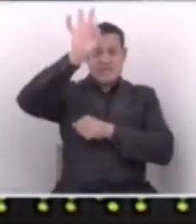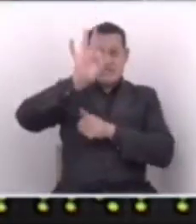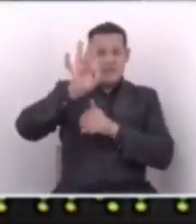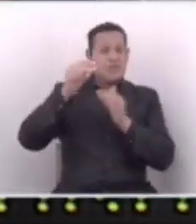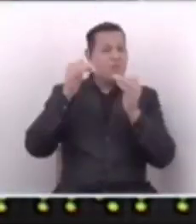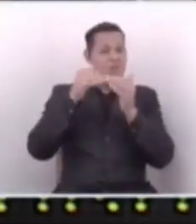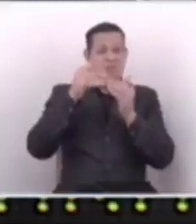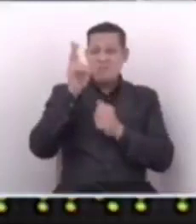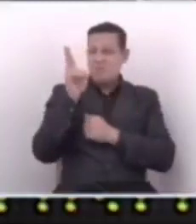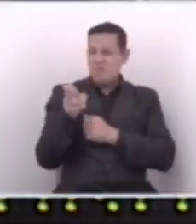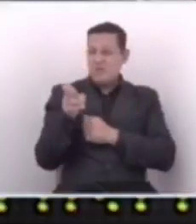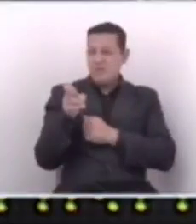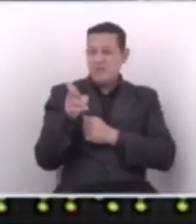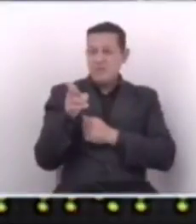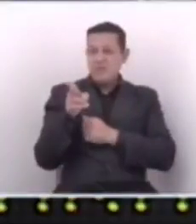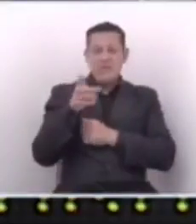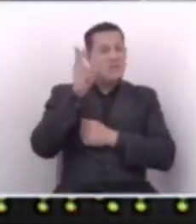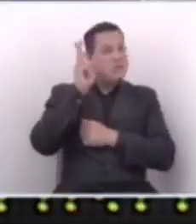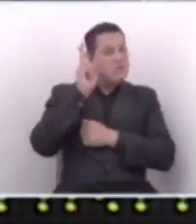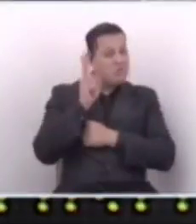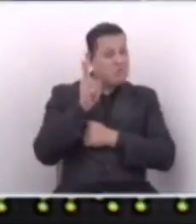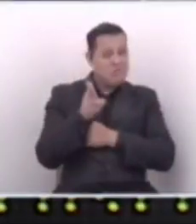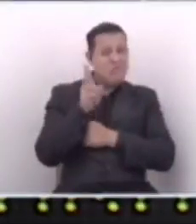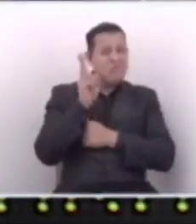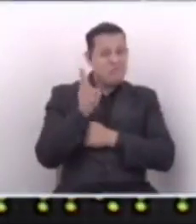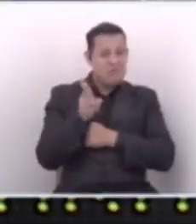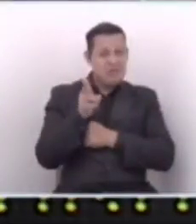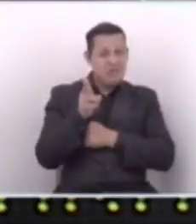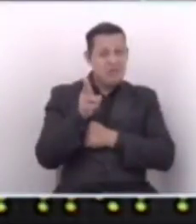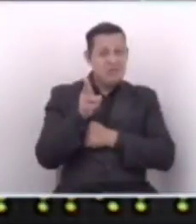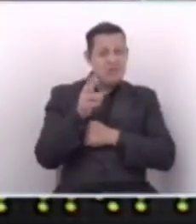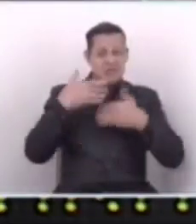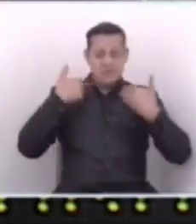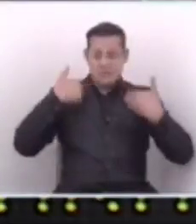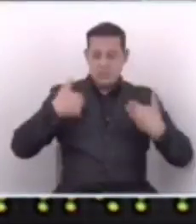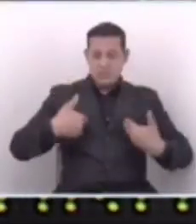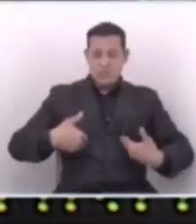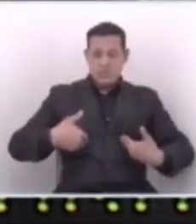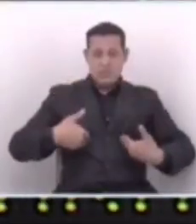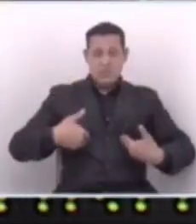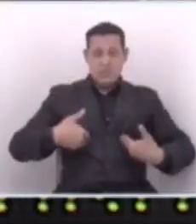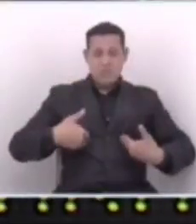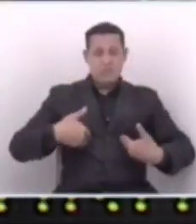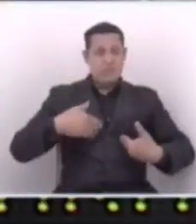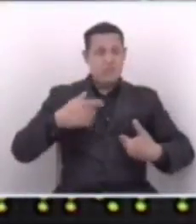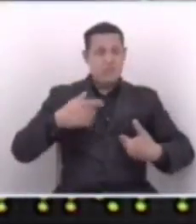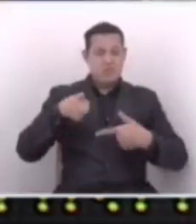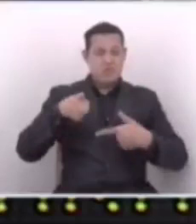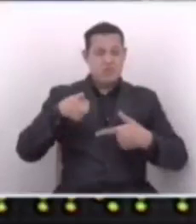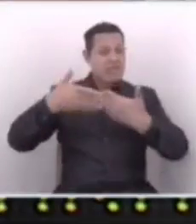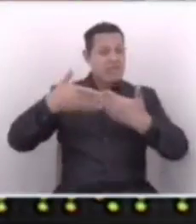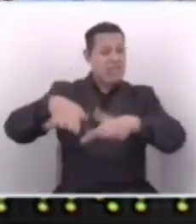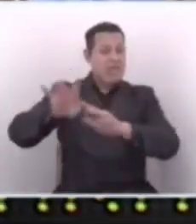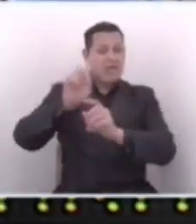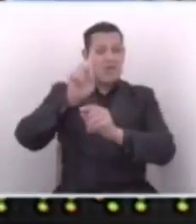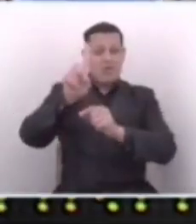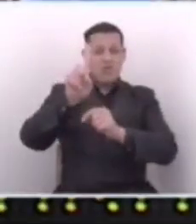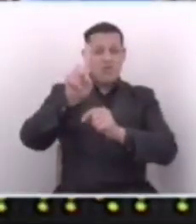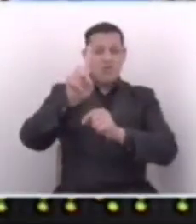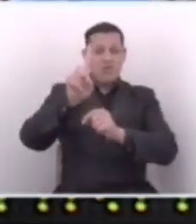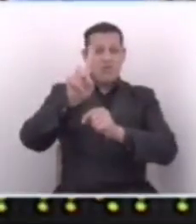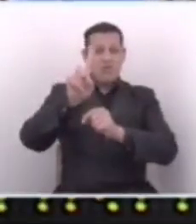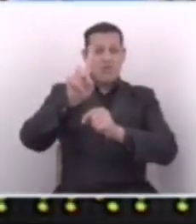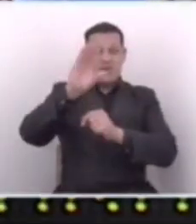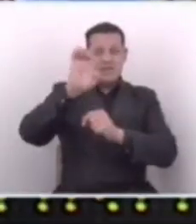moscas. Lo mismo pasa en un cuerpo humano si uno deja una